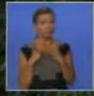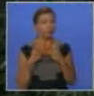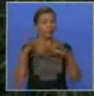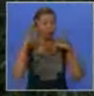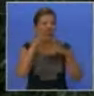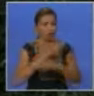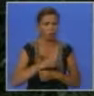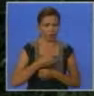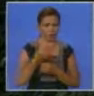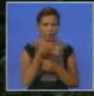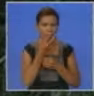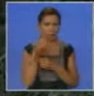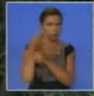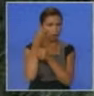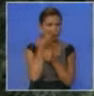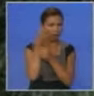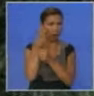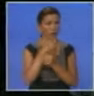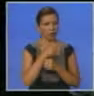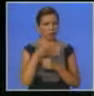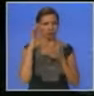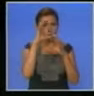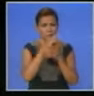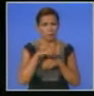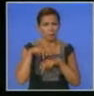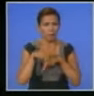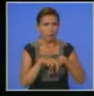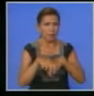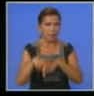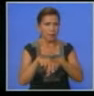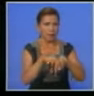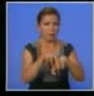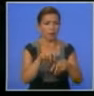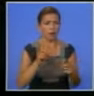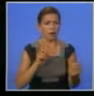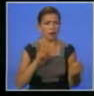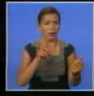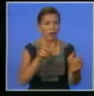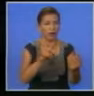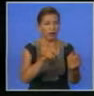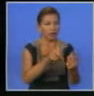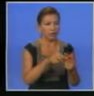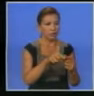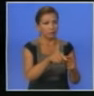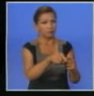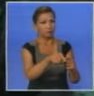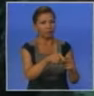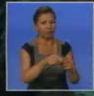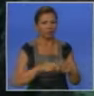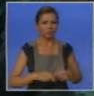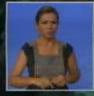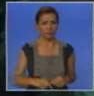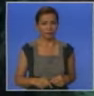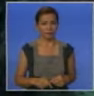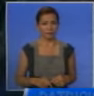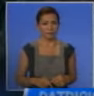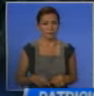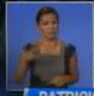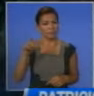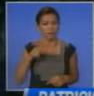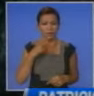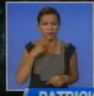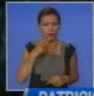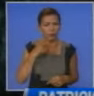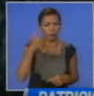antorchas en medio de la oscura y gélida noche, hacia el punto de encuentro entre la fantasía y la realidad. Mide más o menos unos